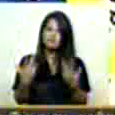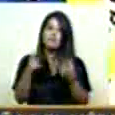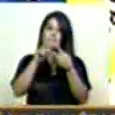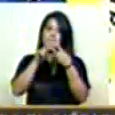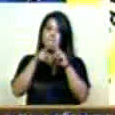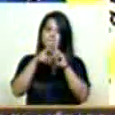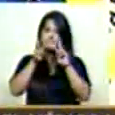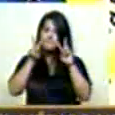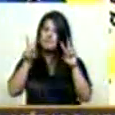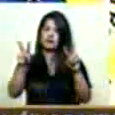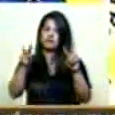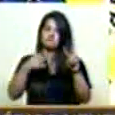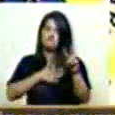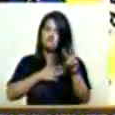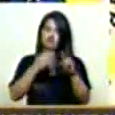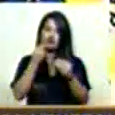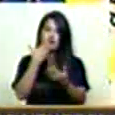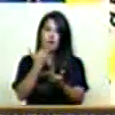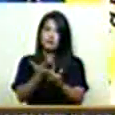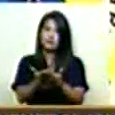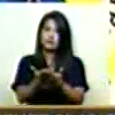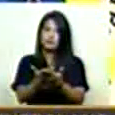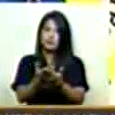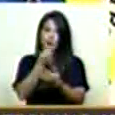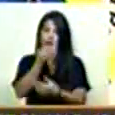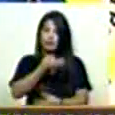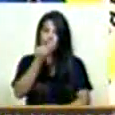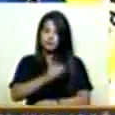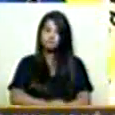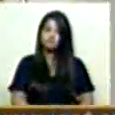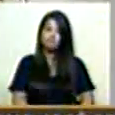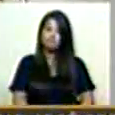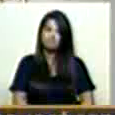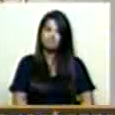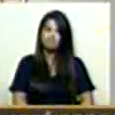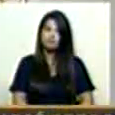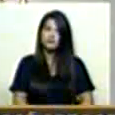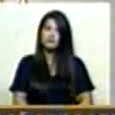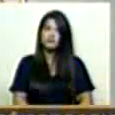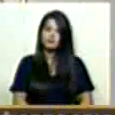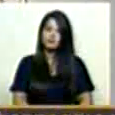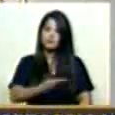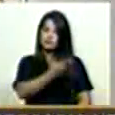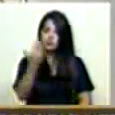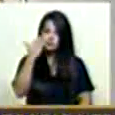y será siempre la paz muchas gracias y muy buenas tardes si tenían ustedes allí las declaraciones